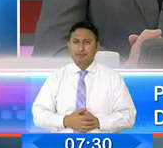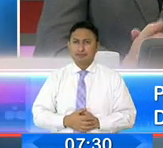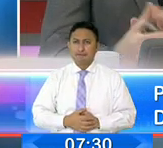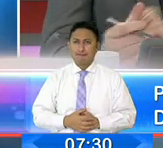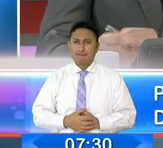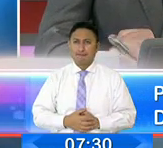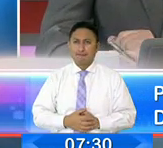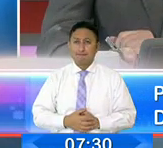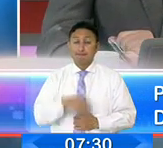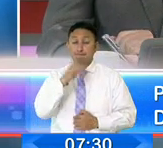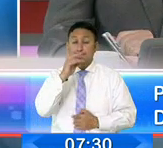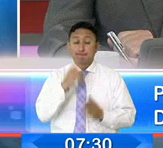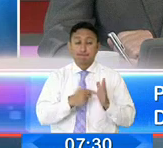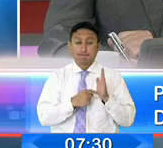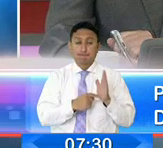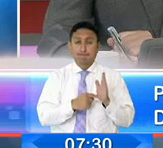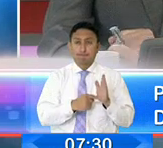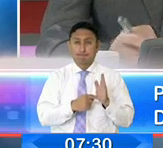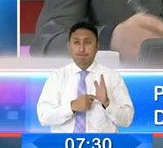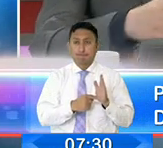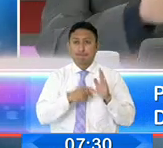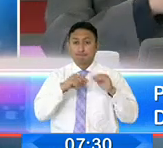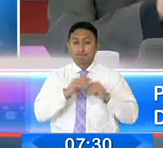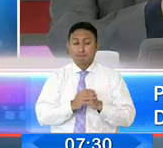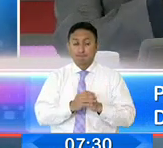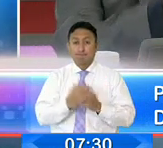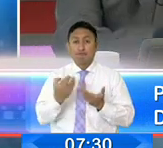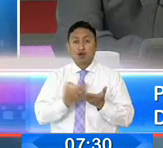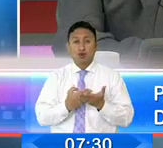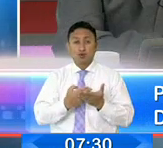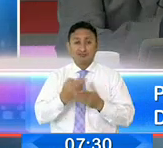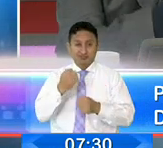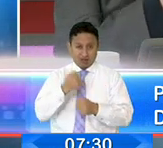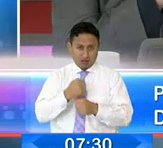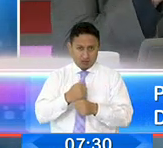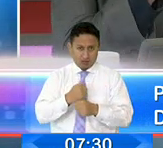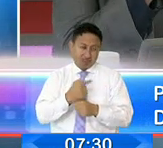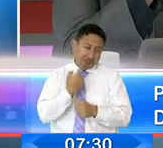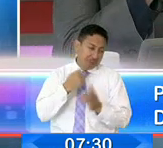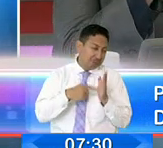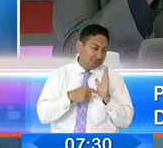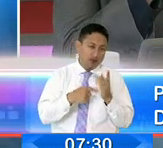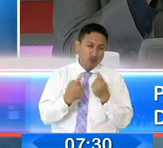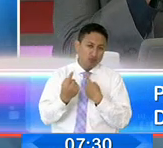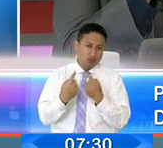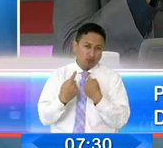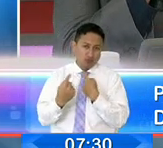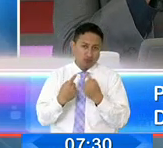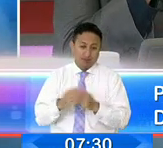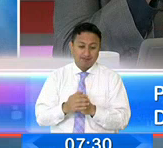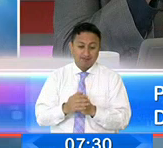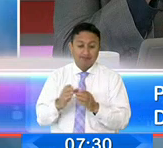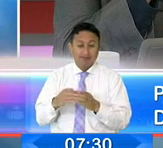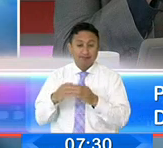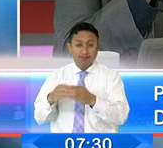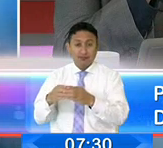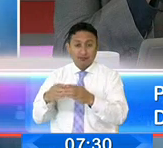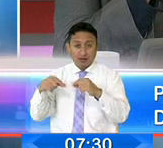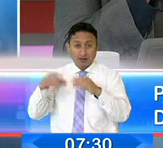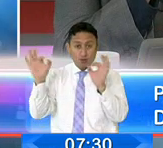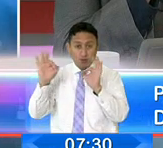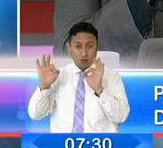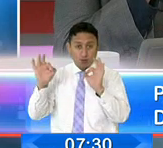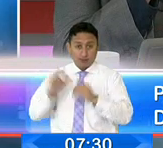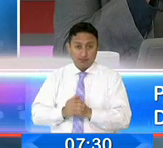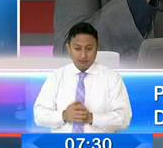Mire, por ejemplo, estábamos en una mesa de trabajo dialogando, por ponerle un ejemplo, sobre el sector energético.